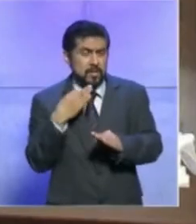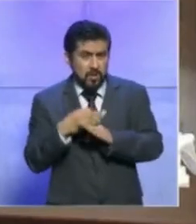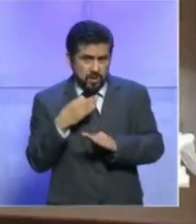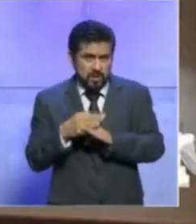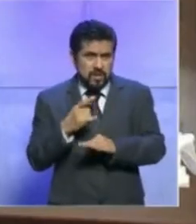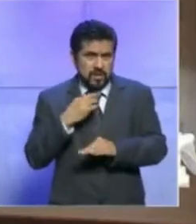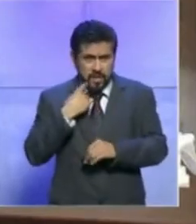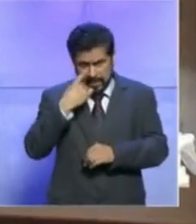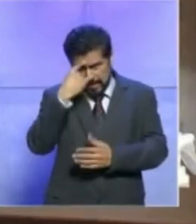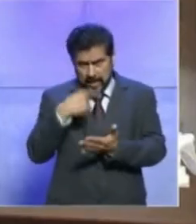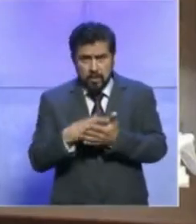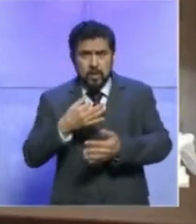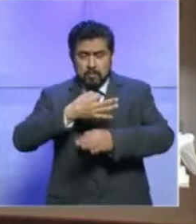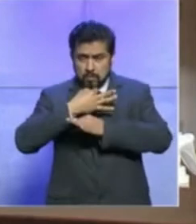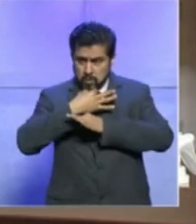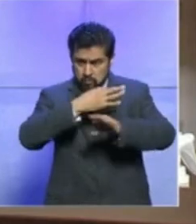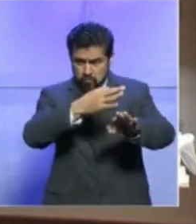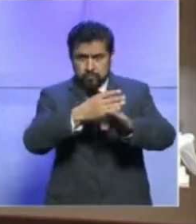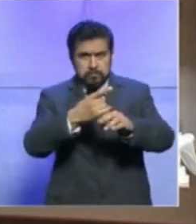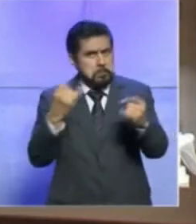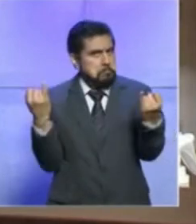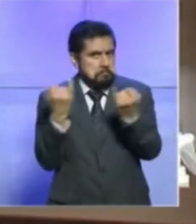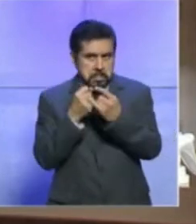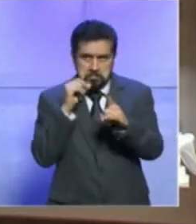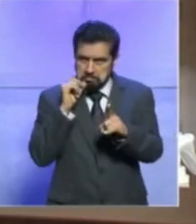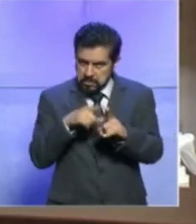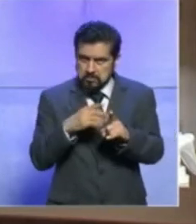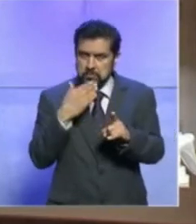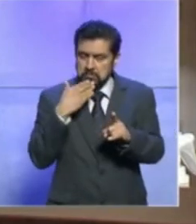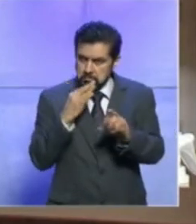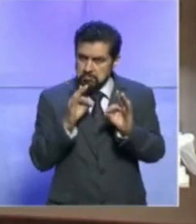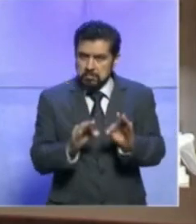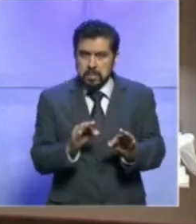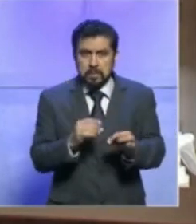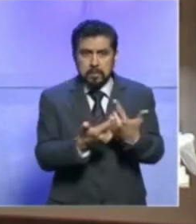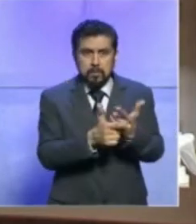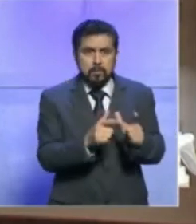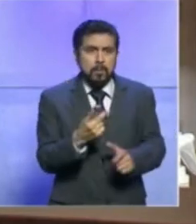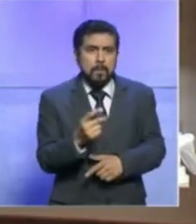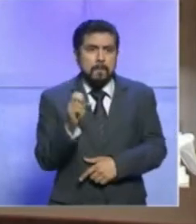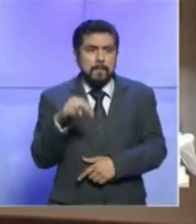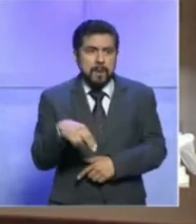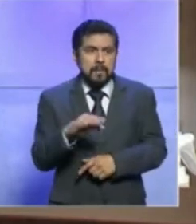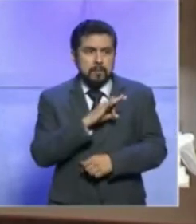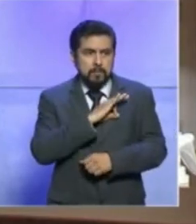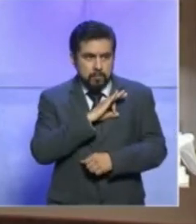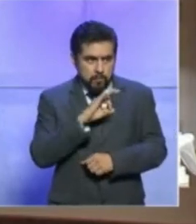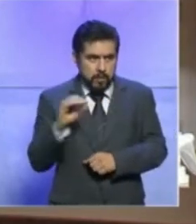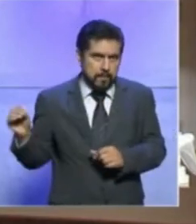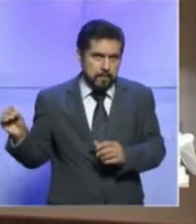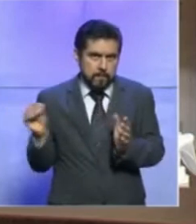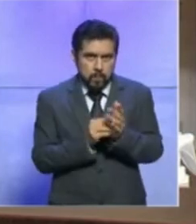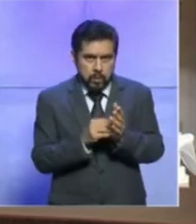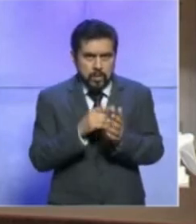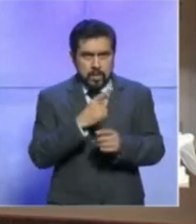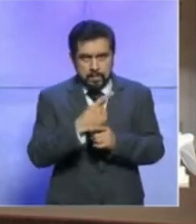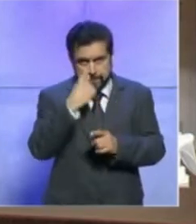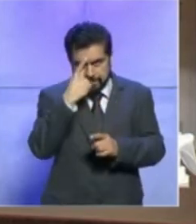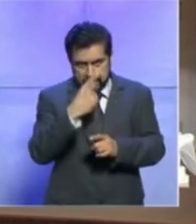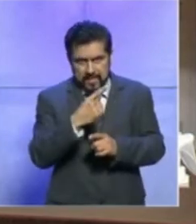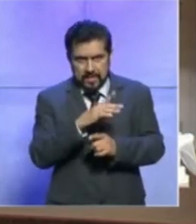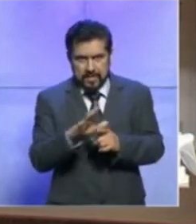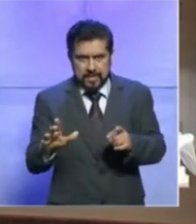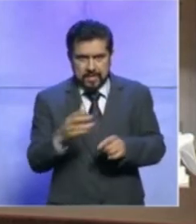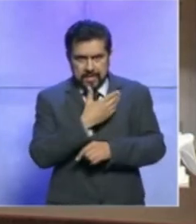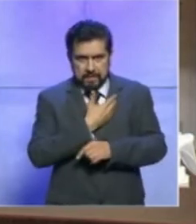convocatoria, que se establezca en los documentos internos del PAN el principio incluso de alternancia en el tema de la